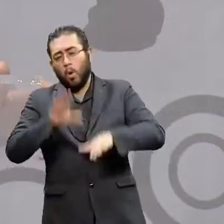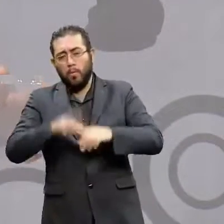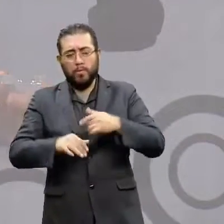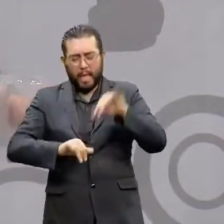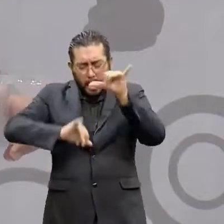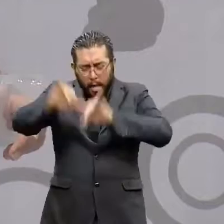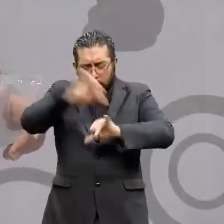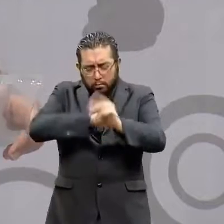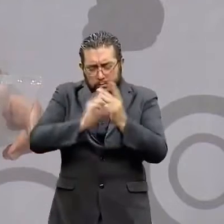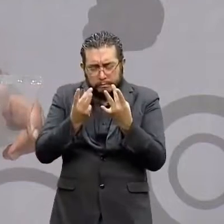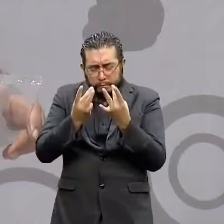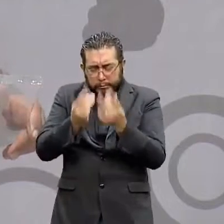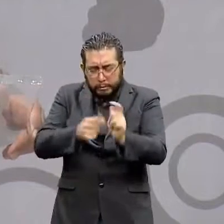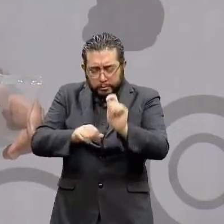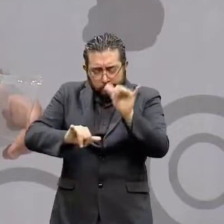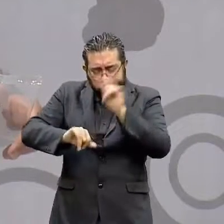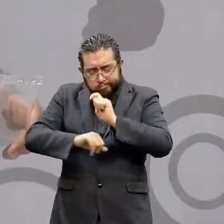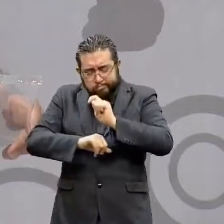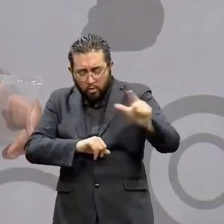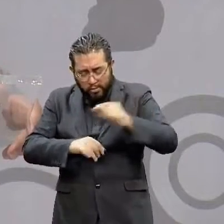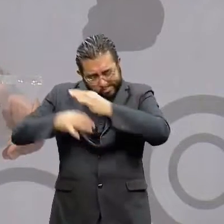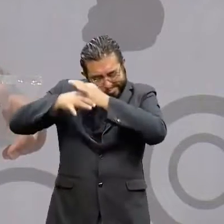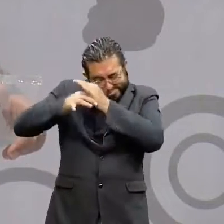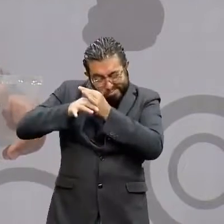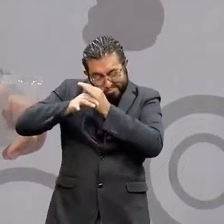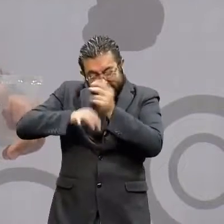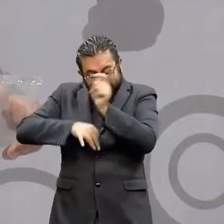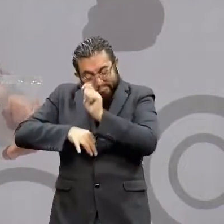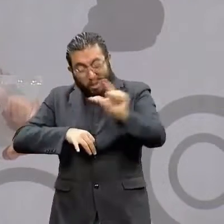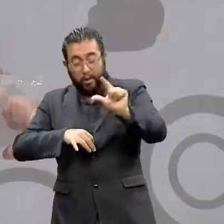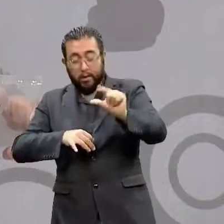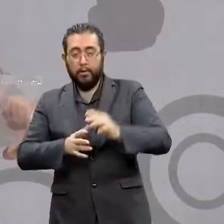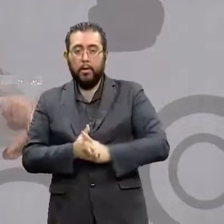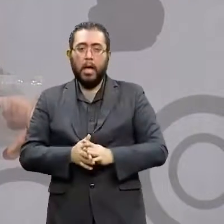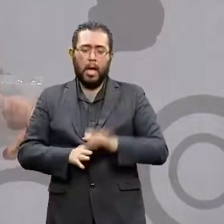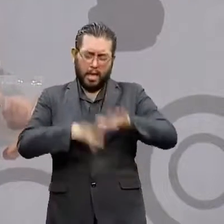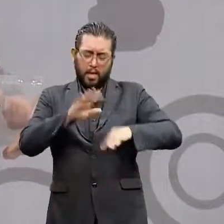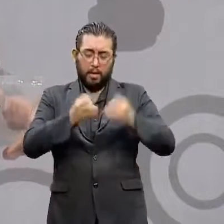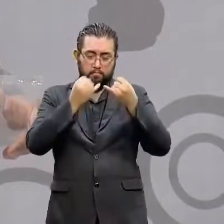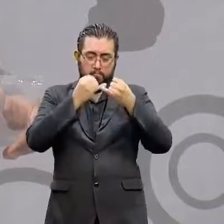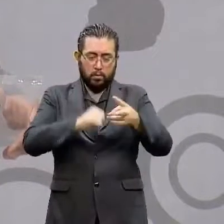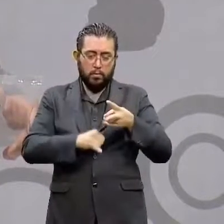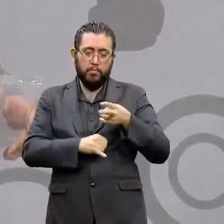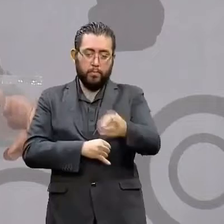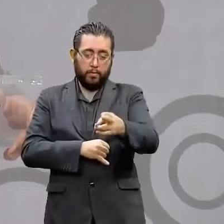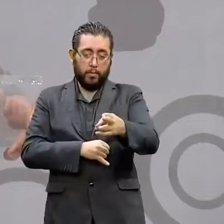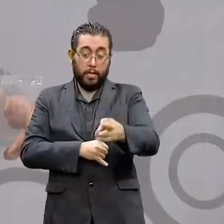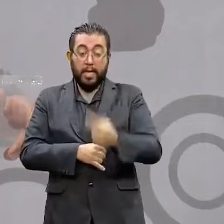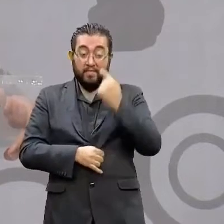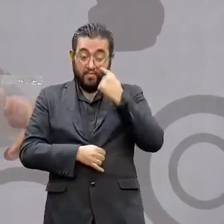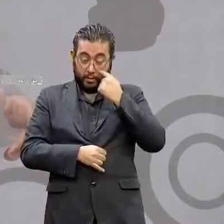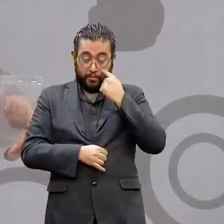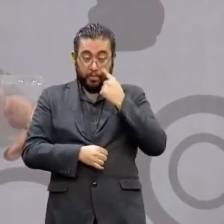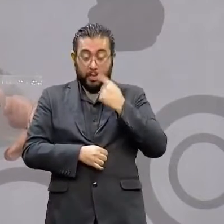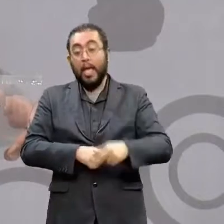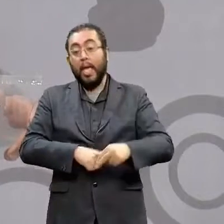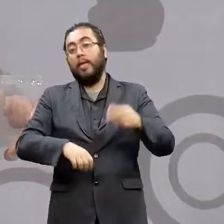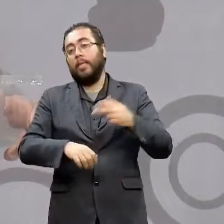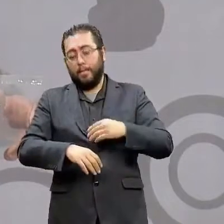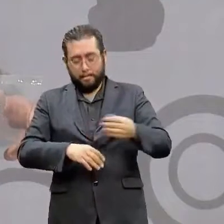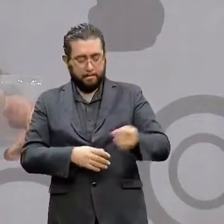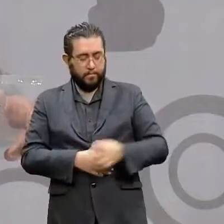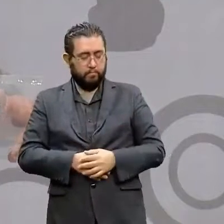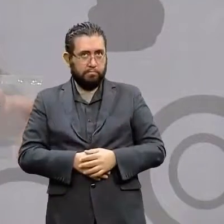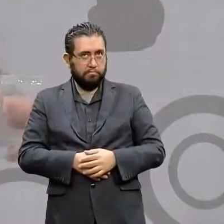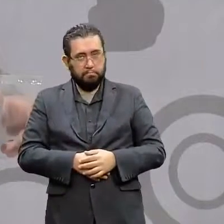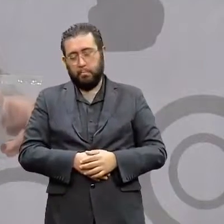especialidad como el que recientemente hace un mes inauguramos el Instituto Nacional de medicina genómica que está en con la